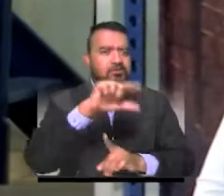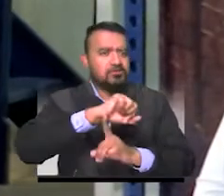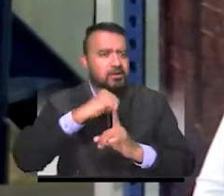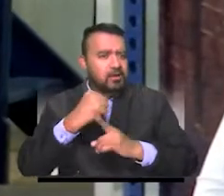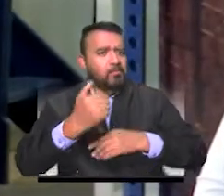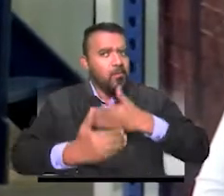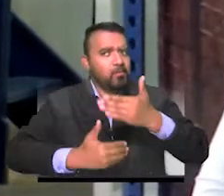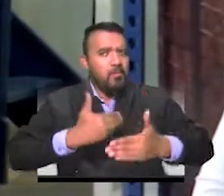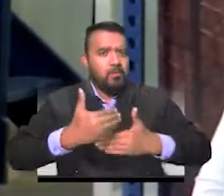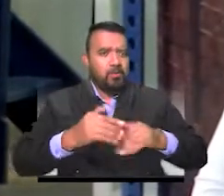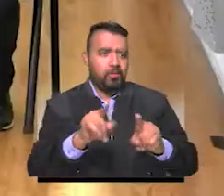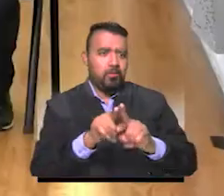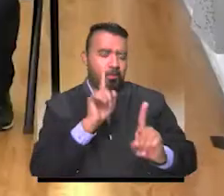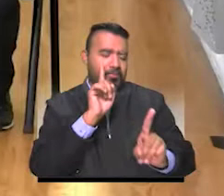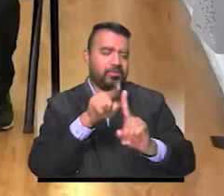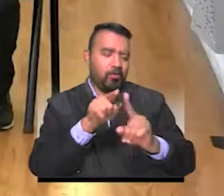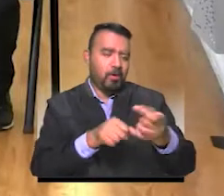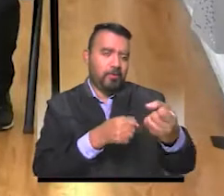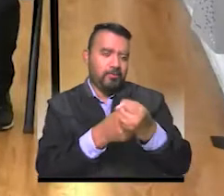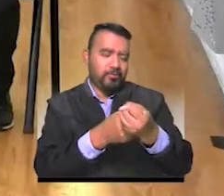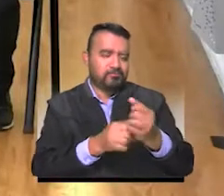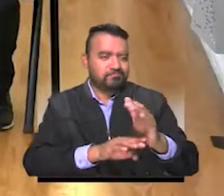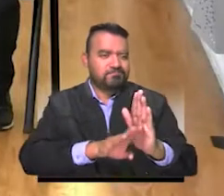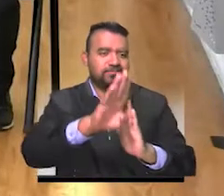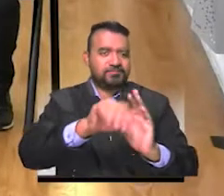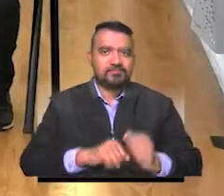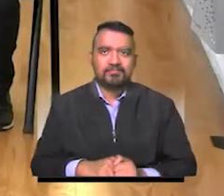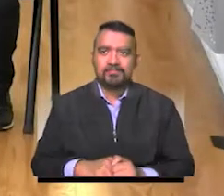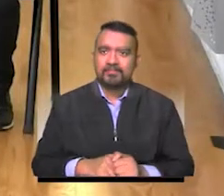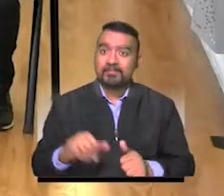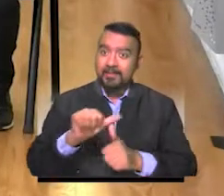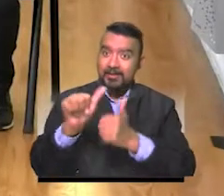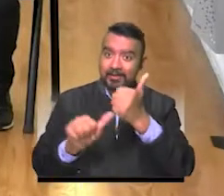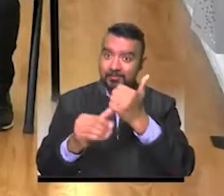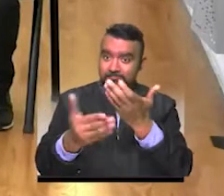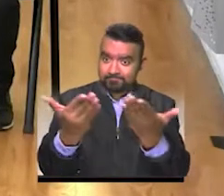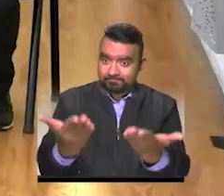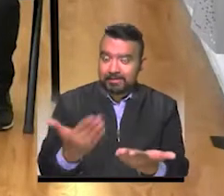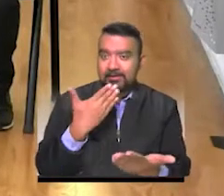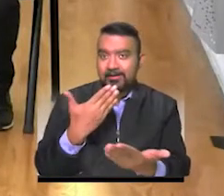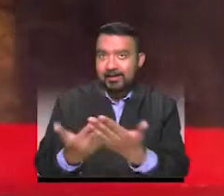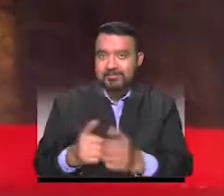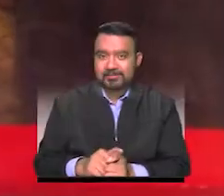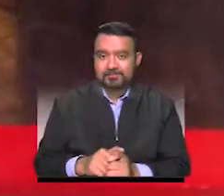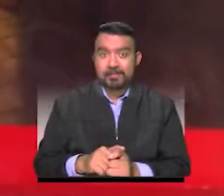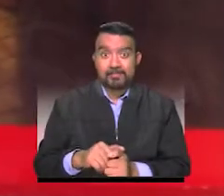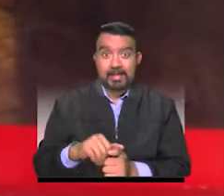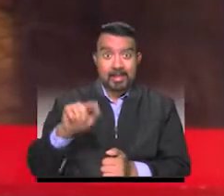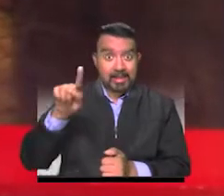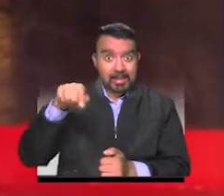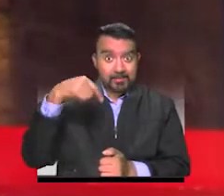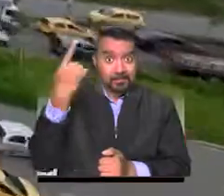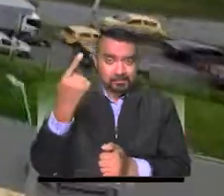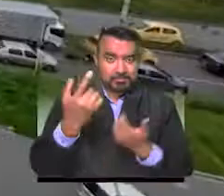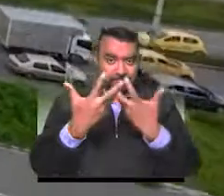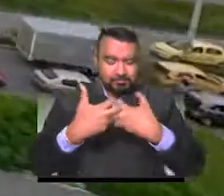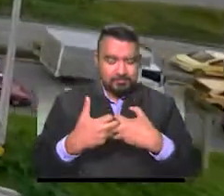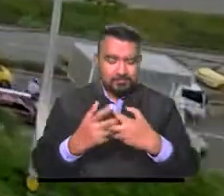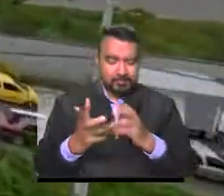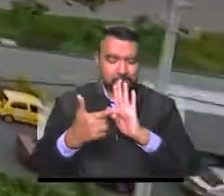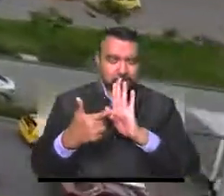la prosperidad colectiva. Gerente, muchísimas gracias por recibirnos. Gracias. Alcalde, gracias. Nos vemos en nuestra próxima sección, Orgullo Empresarial. Gracias.